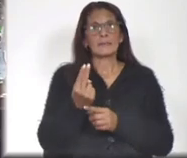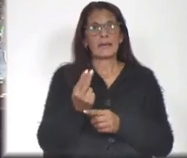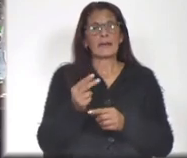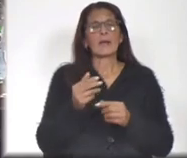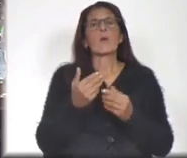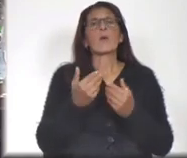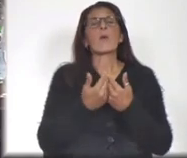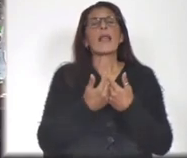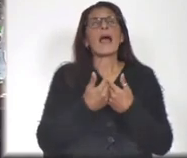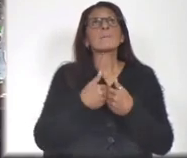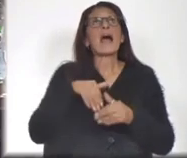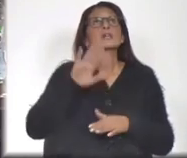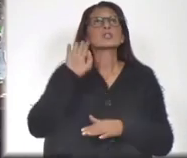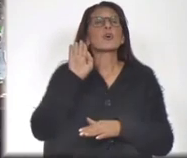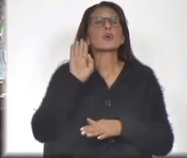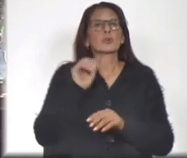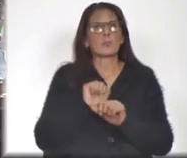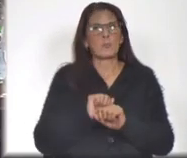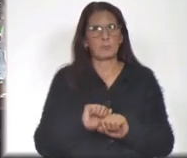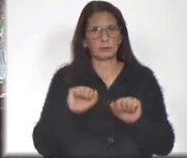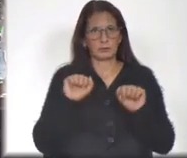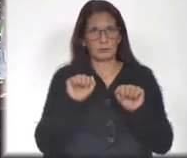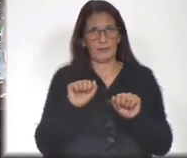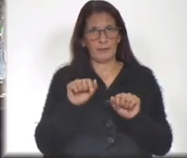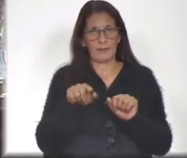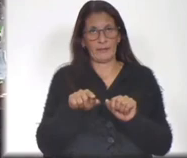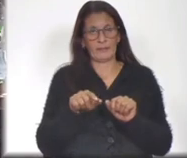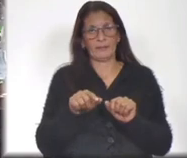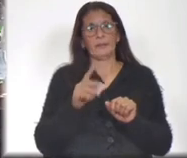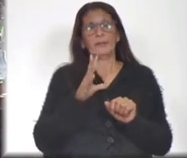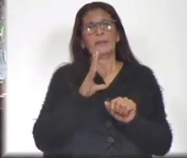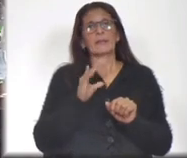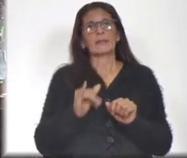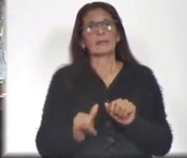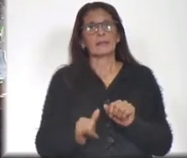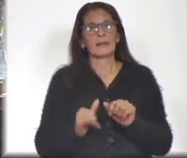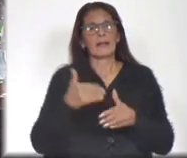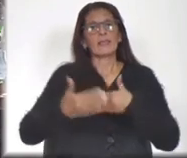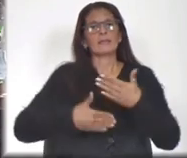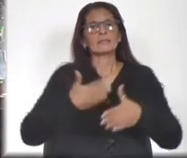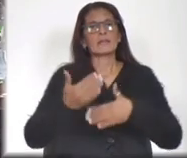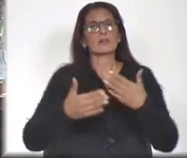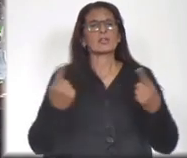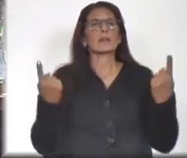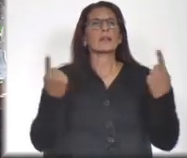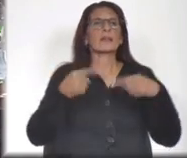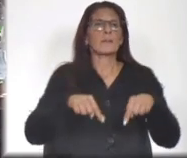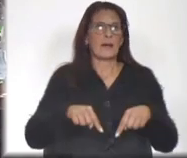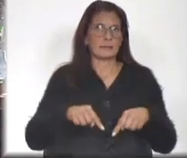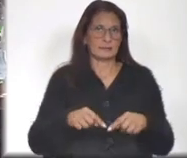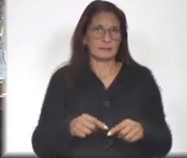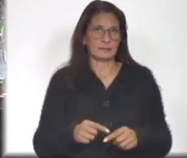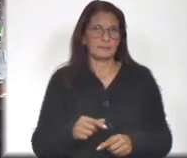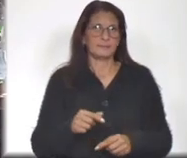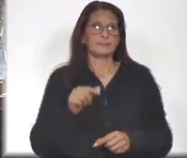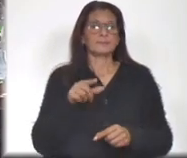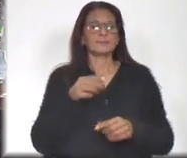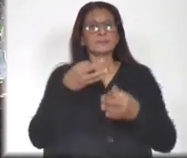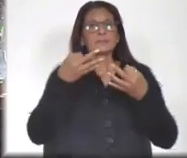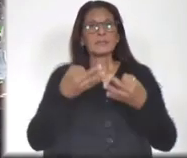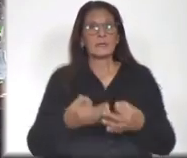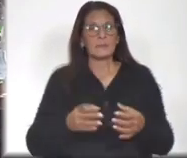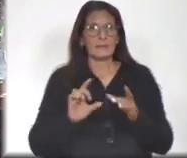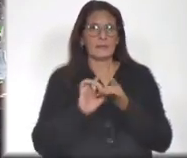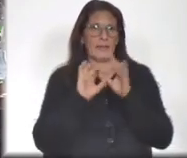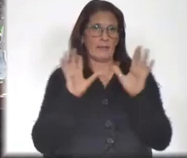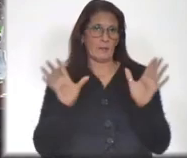la mayor amplitud posible que se pueda desarrollar el debate, en bien de la democracia